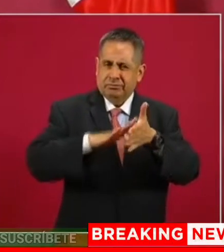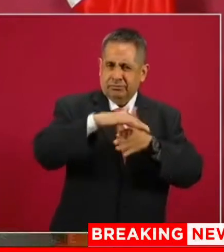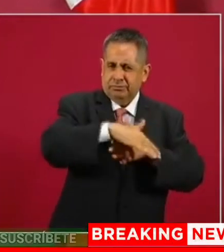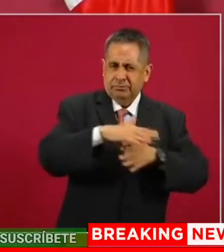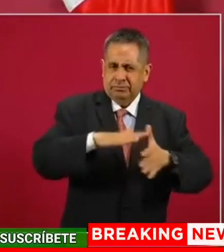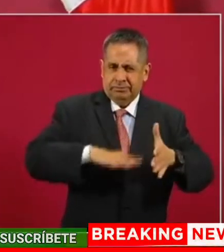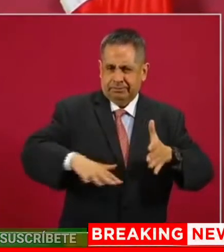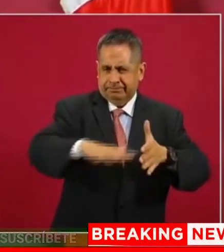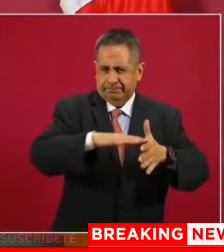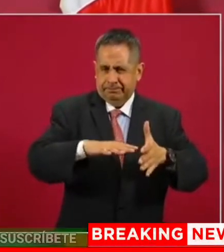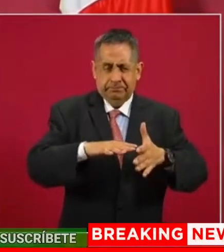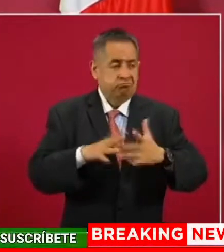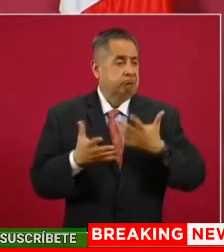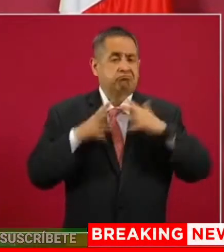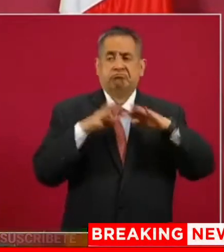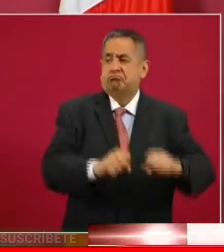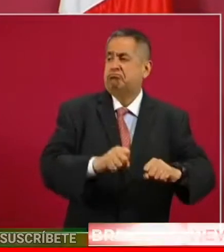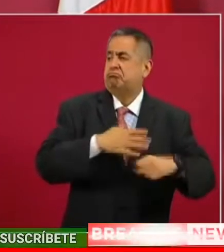hay destrozos